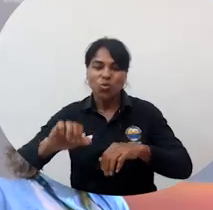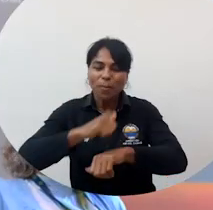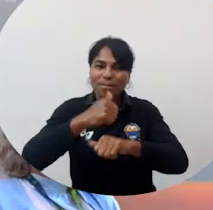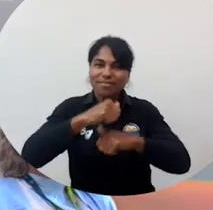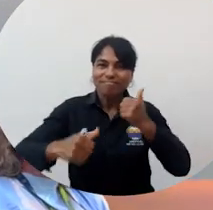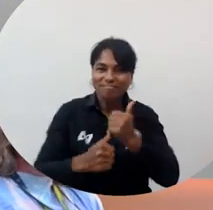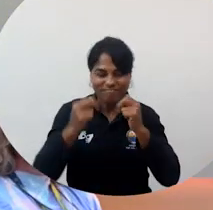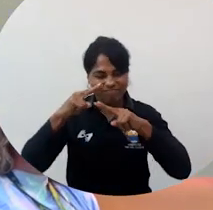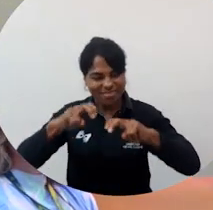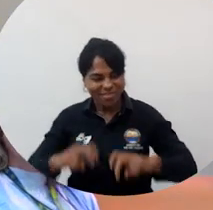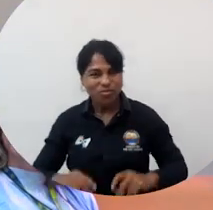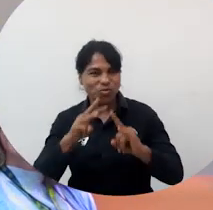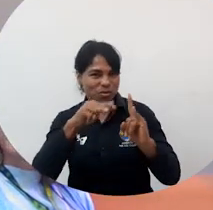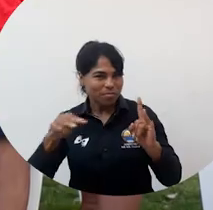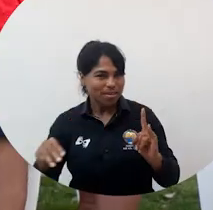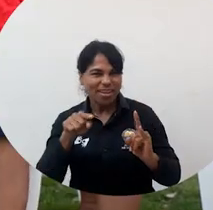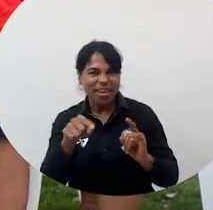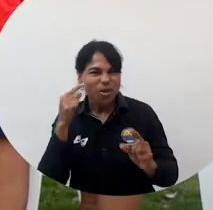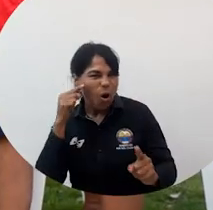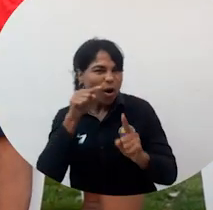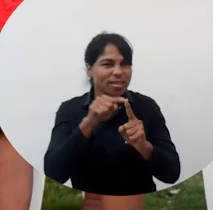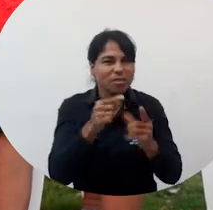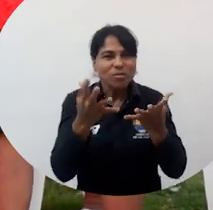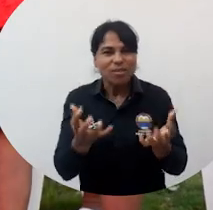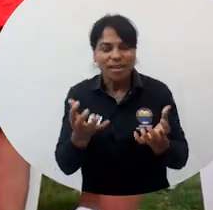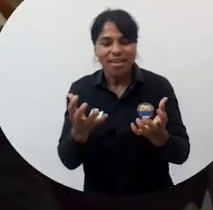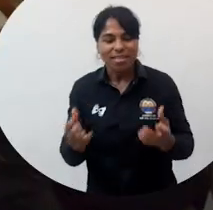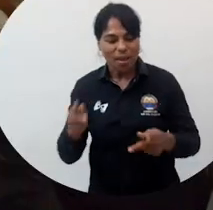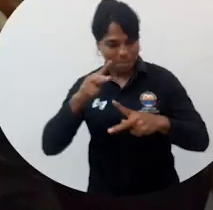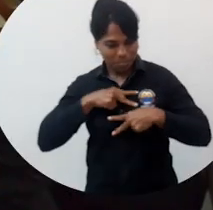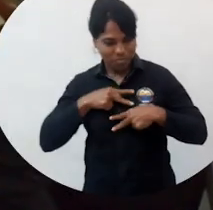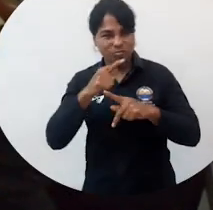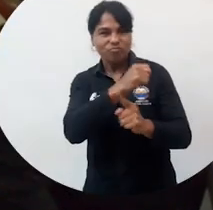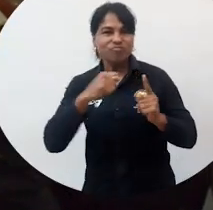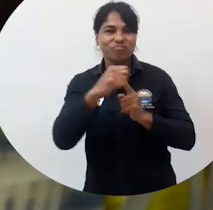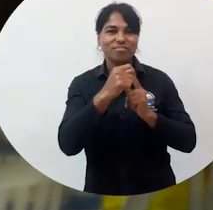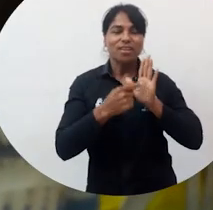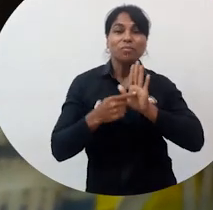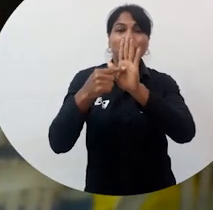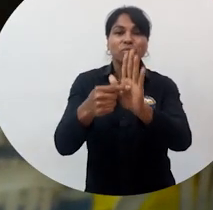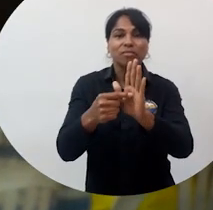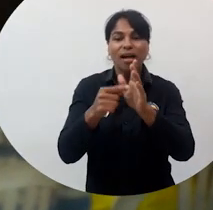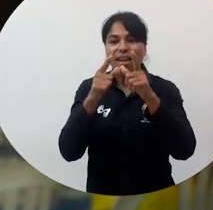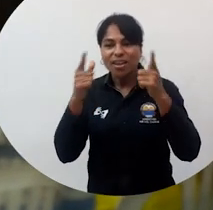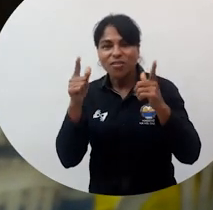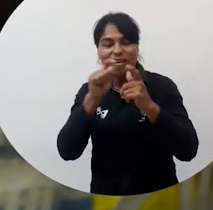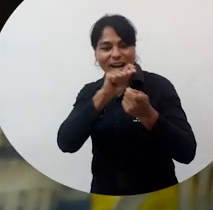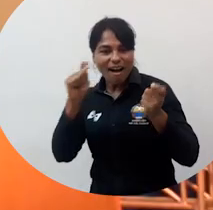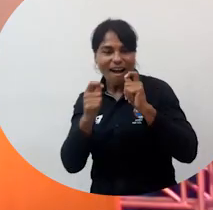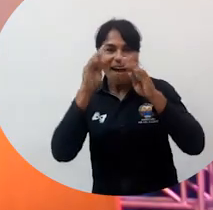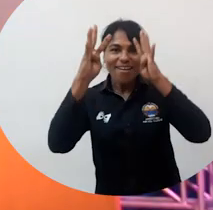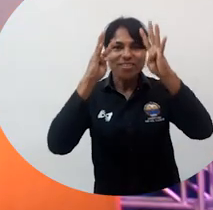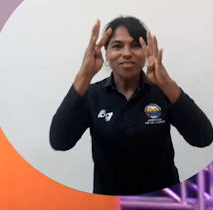Vicerrectoría de Investigación de Unimagdalena, que busca, desde las tardes de apropiación social, mostrar a través de un lenguaje innovador historias